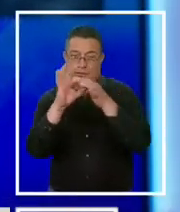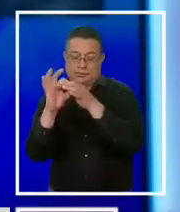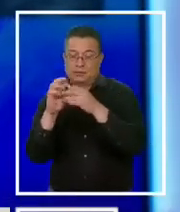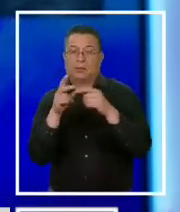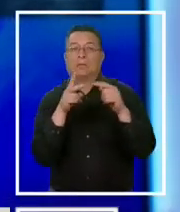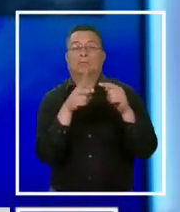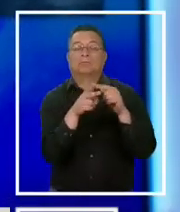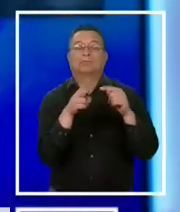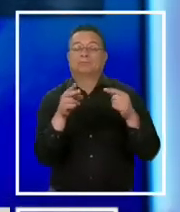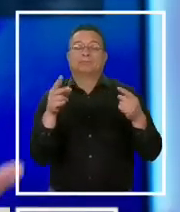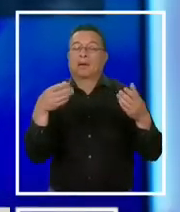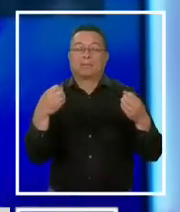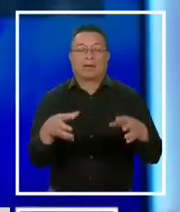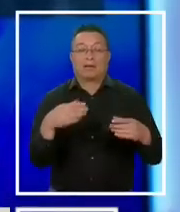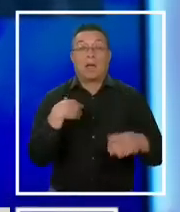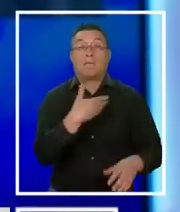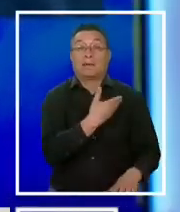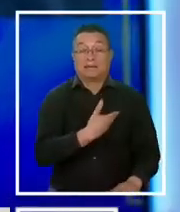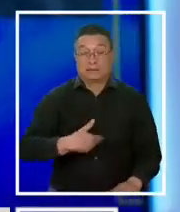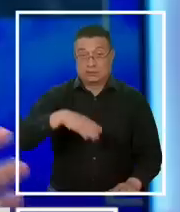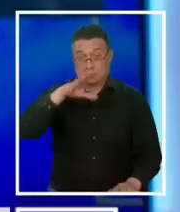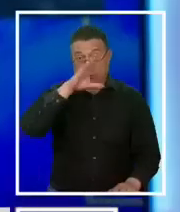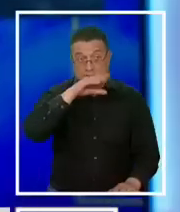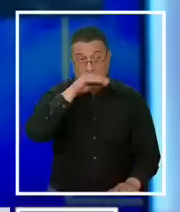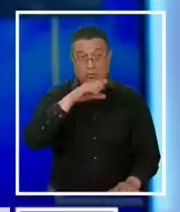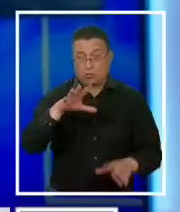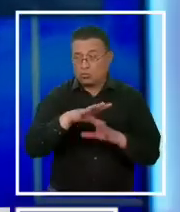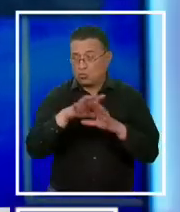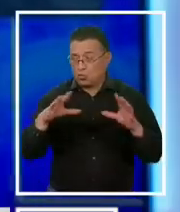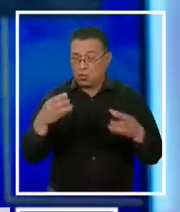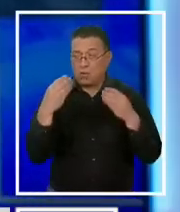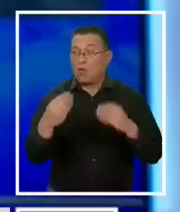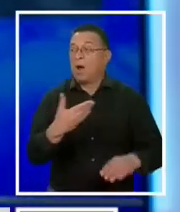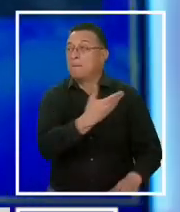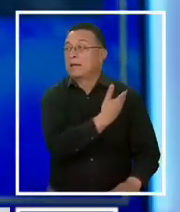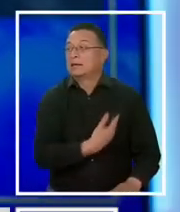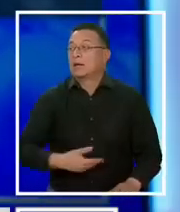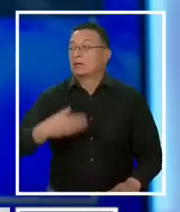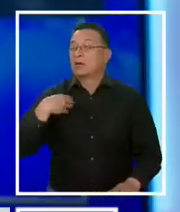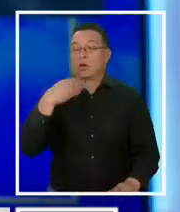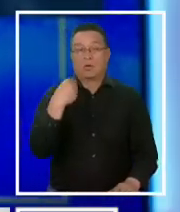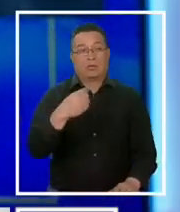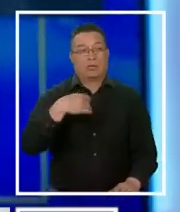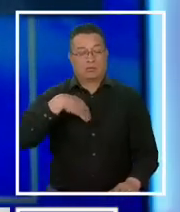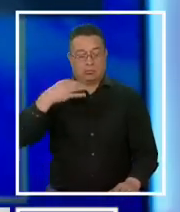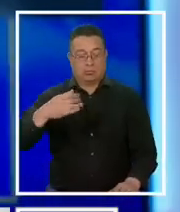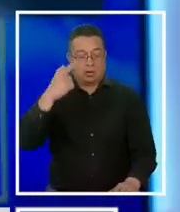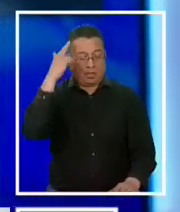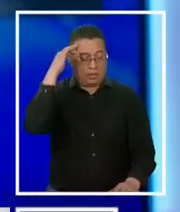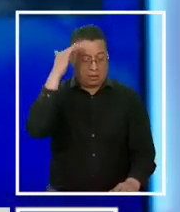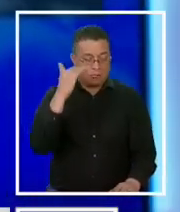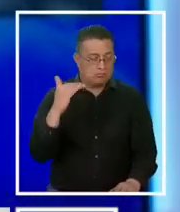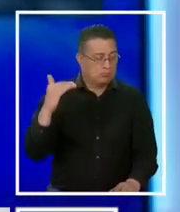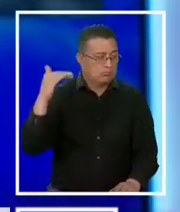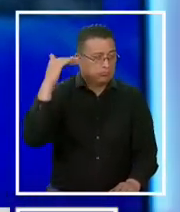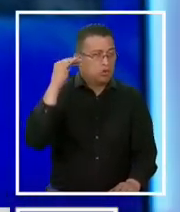pierden el presidente elwin un grandísimo presidente un hombre de una estatura difícilmente